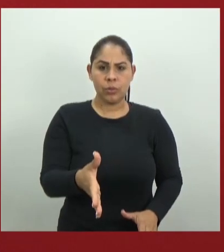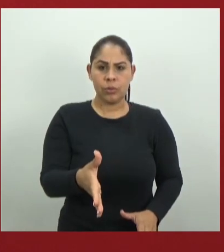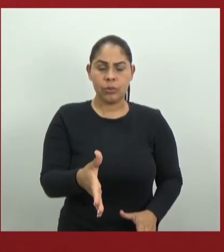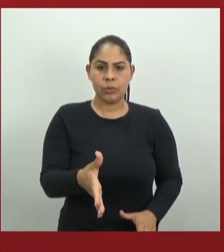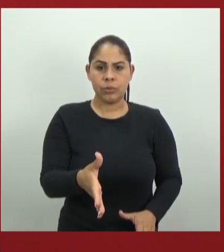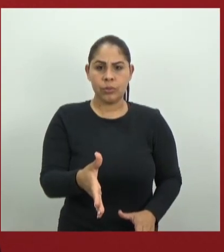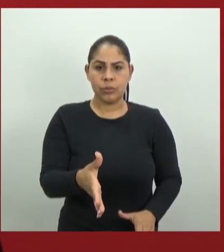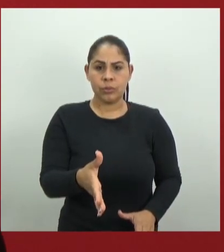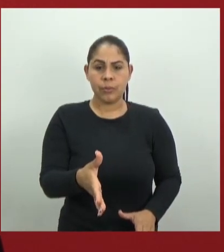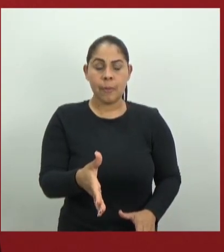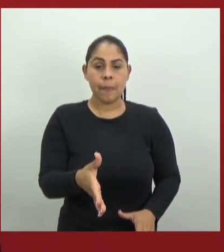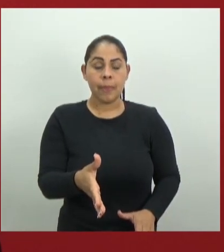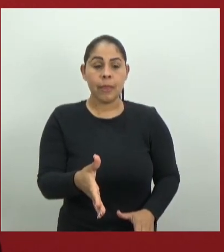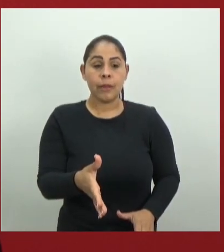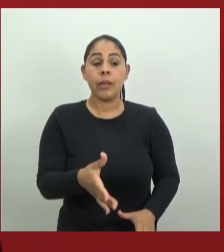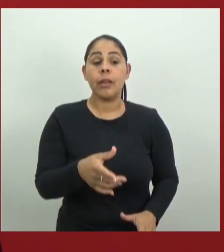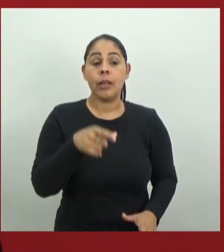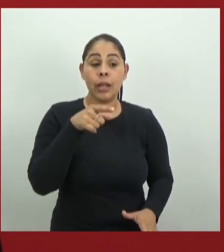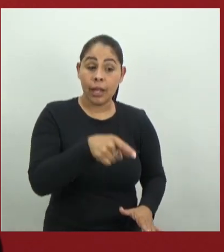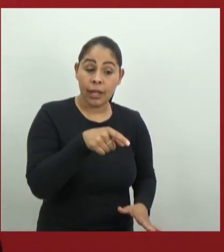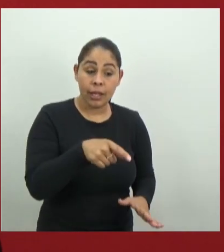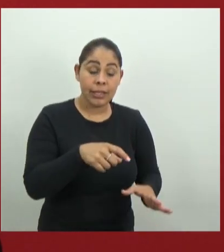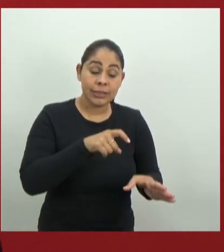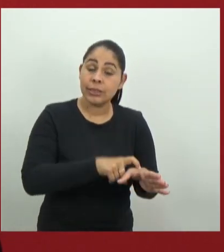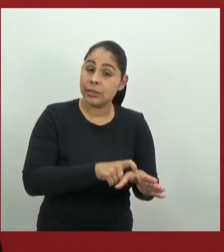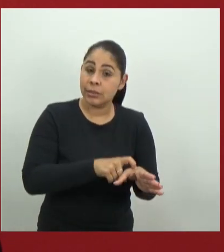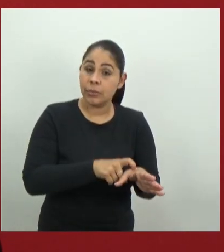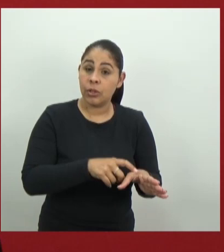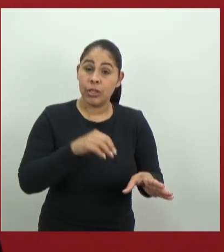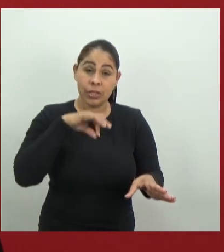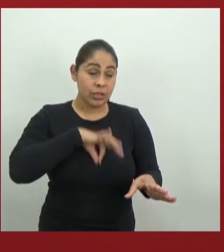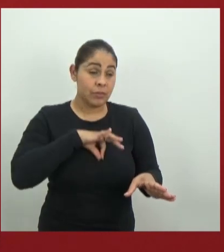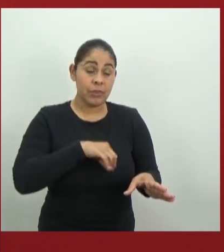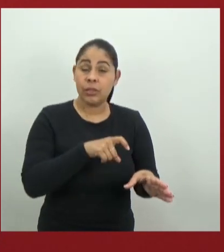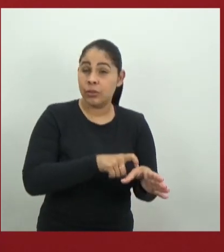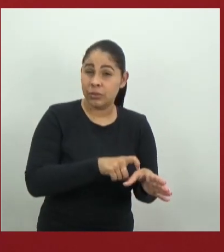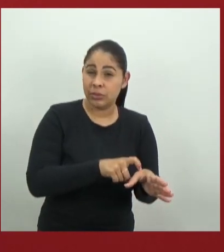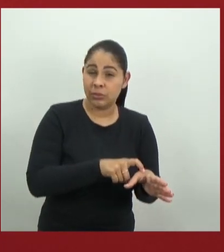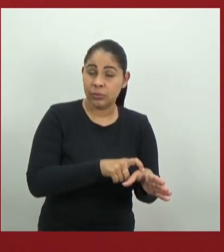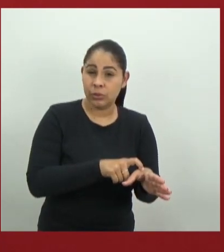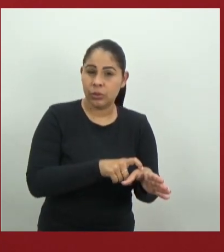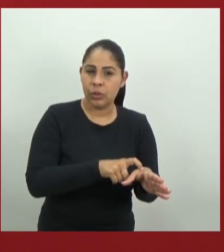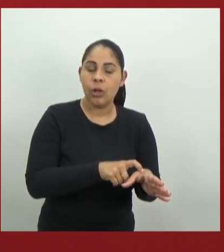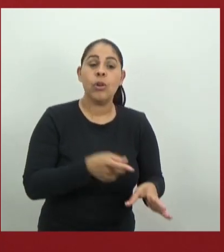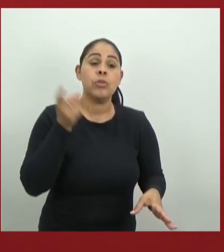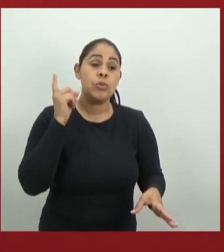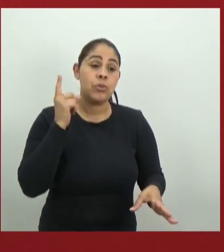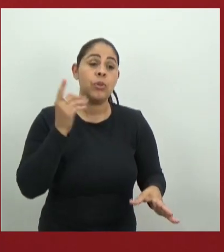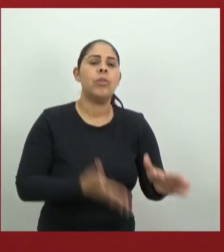incredulidad? Este género con nada puede salir sino con oración y ayuno. Muy